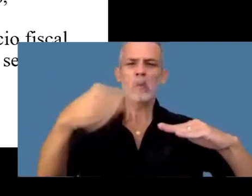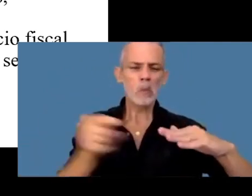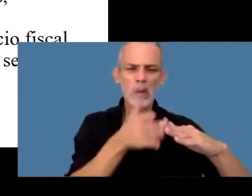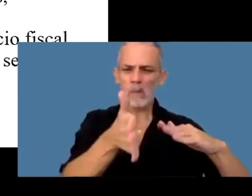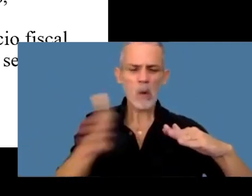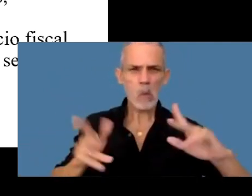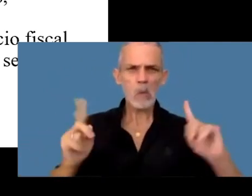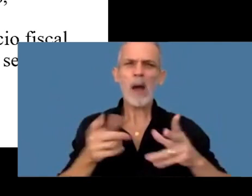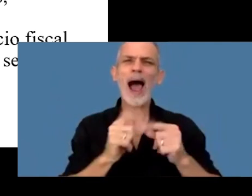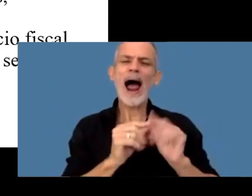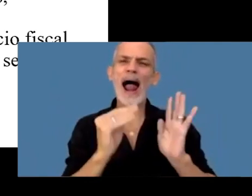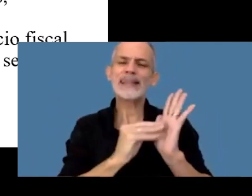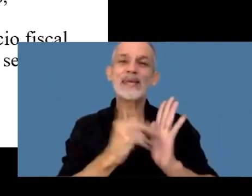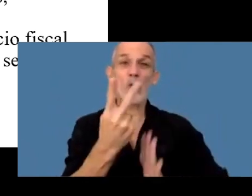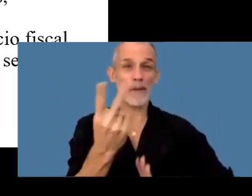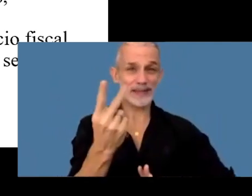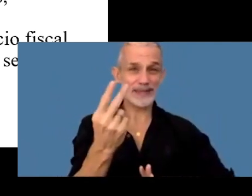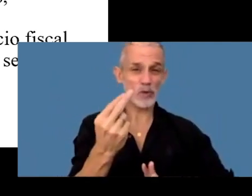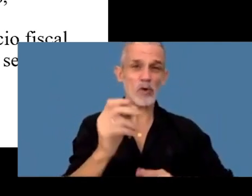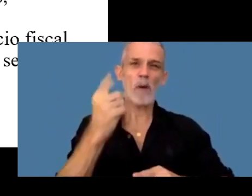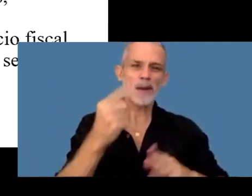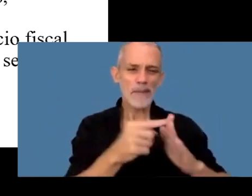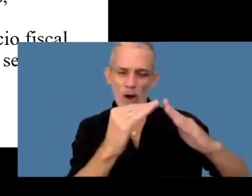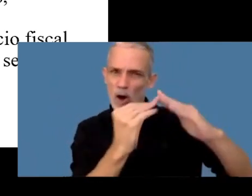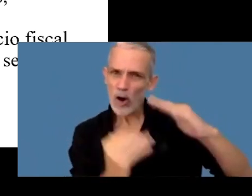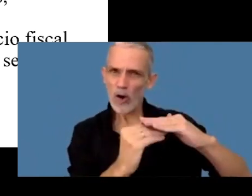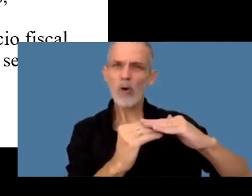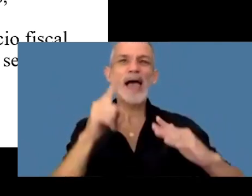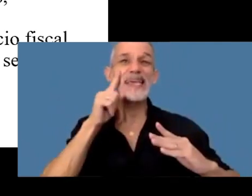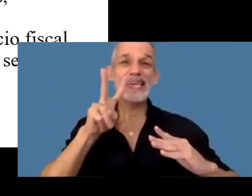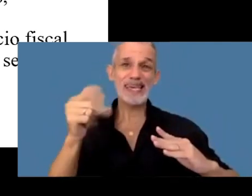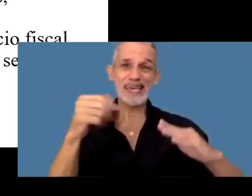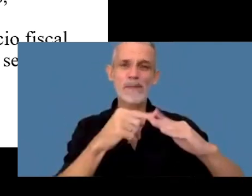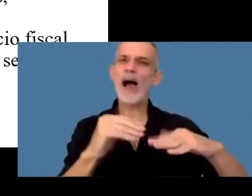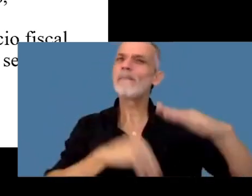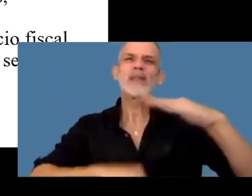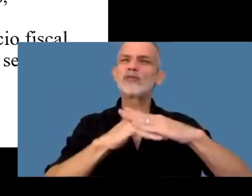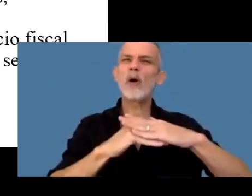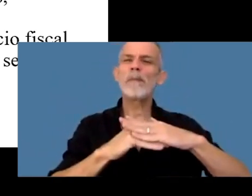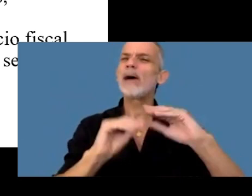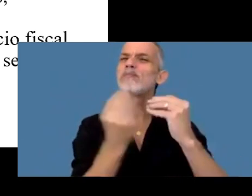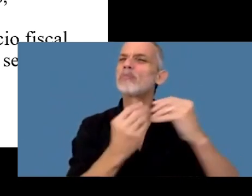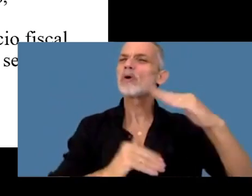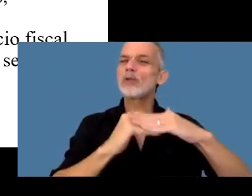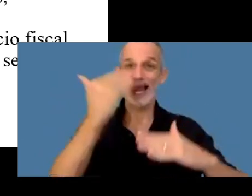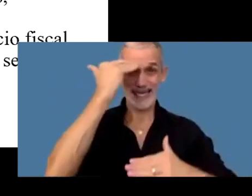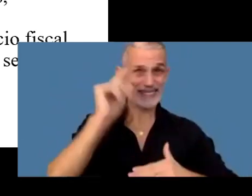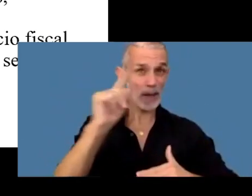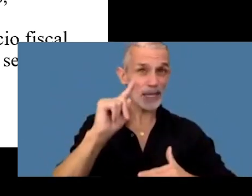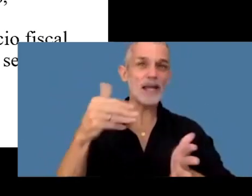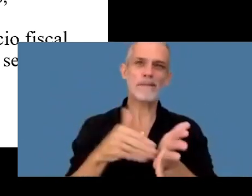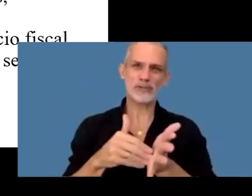artículo 21 primero continuación de IVA se fijó en 15.000 millones de pesos.